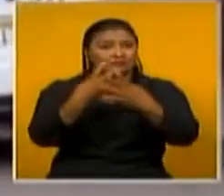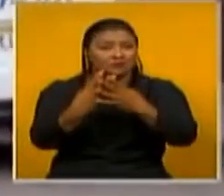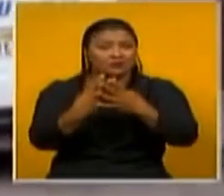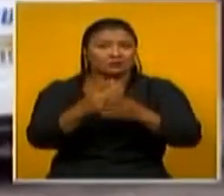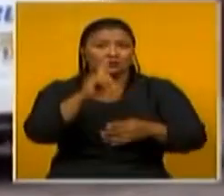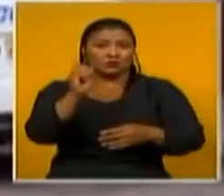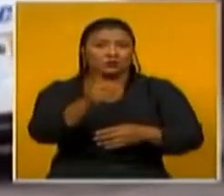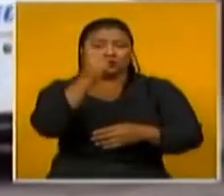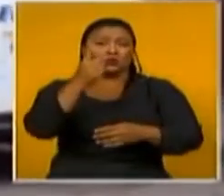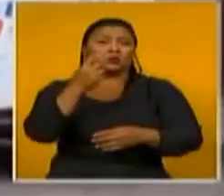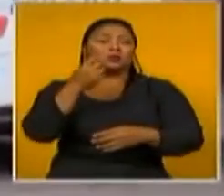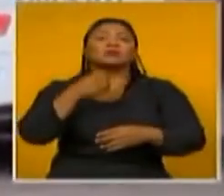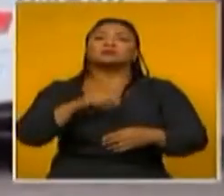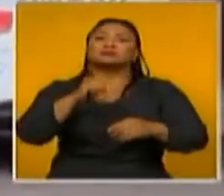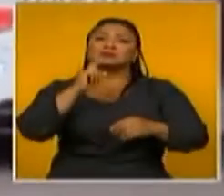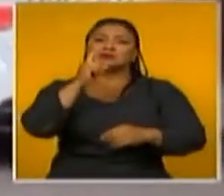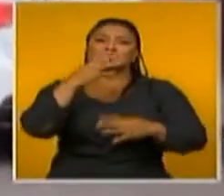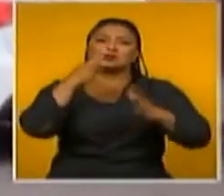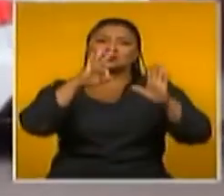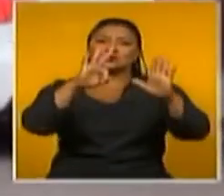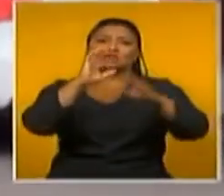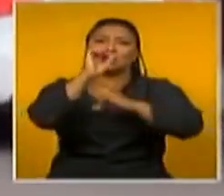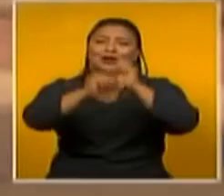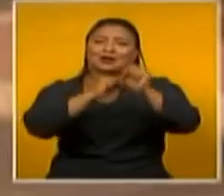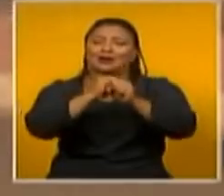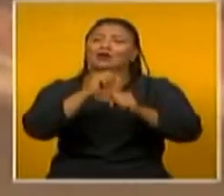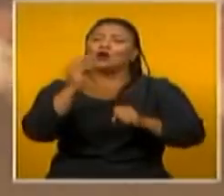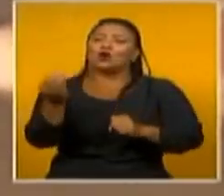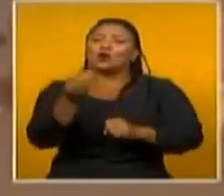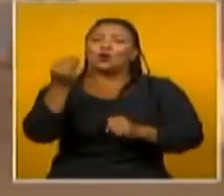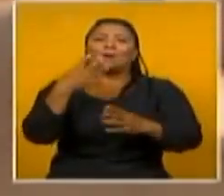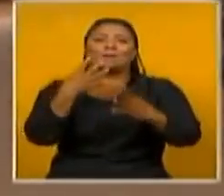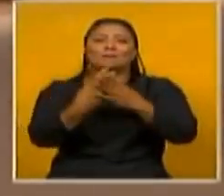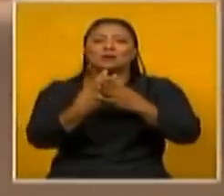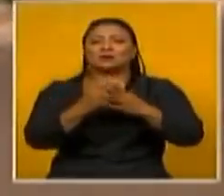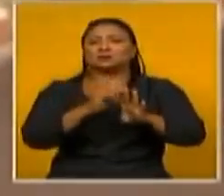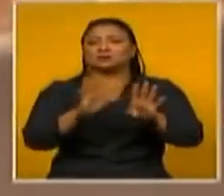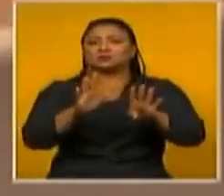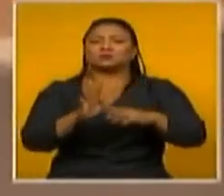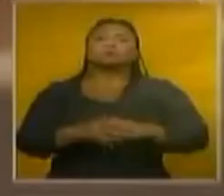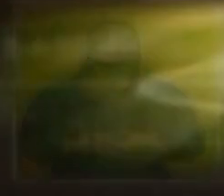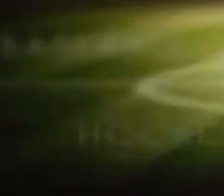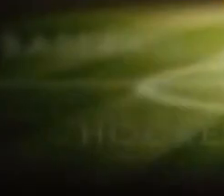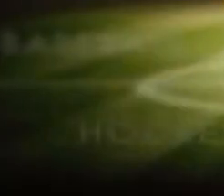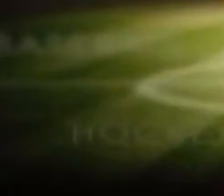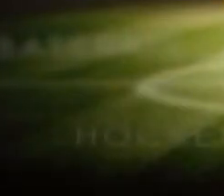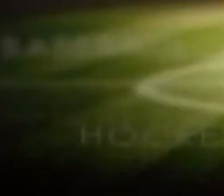uno de 18 años y un menor de edad. Jesús Mero, Noticiero 1.